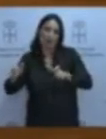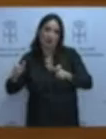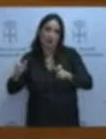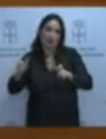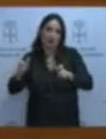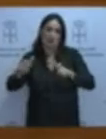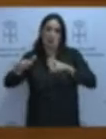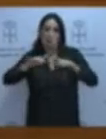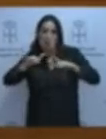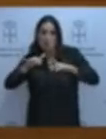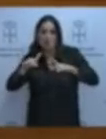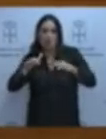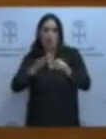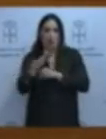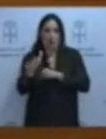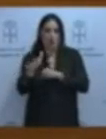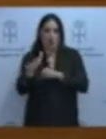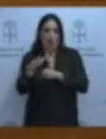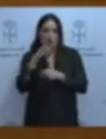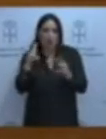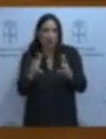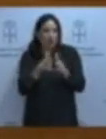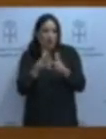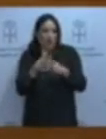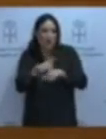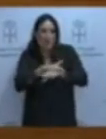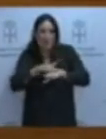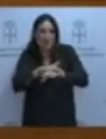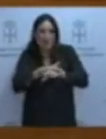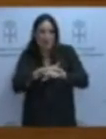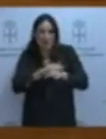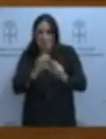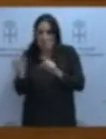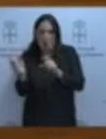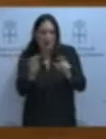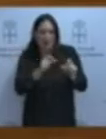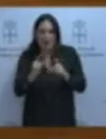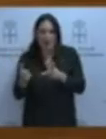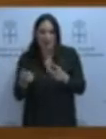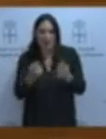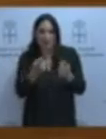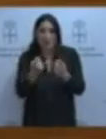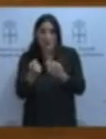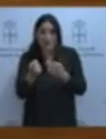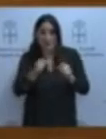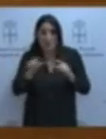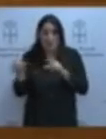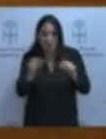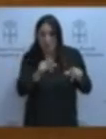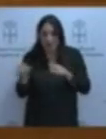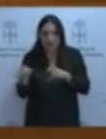una sociedad en la que uno de los pilares sobre los que se asienta es la movilidad y en generar una falsa necesidad de moverse de un lado a